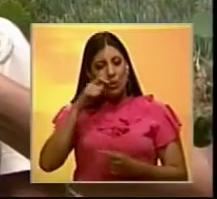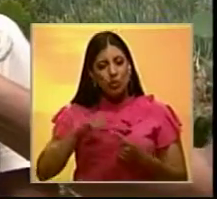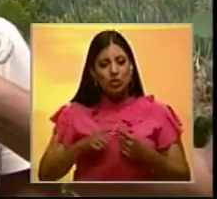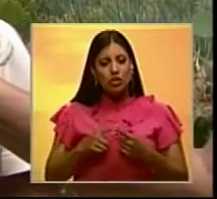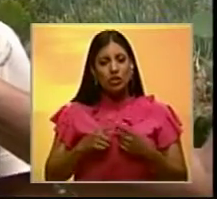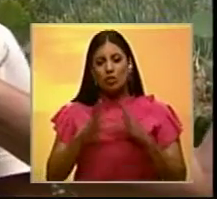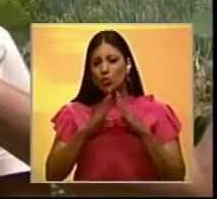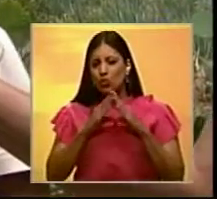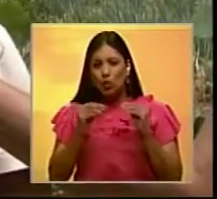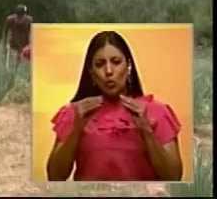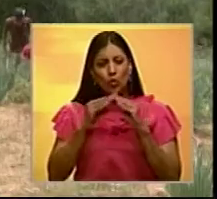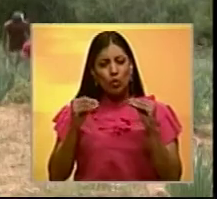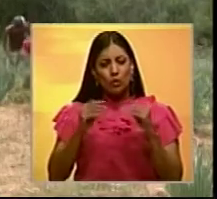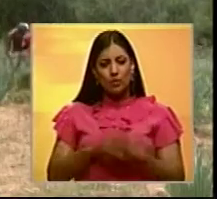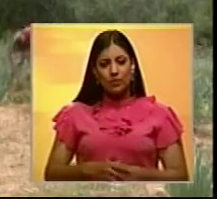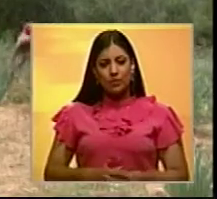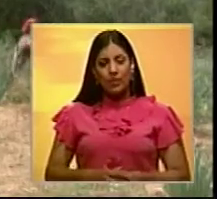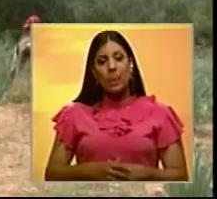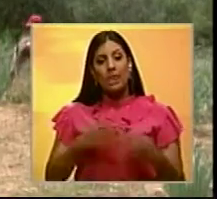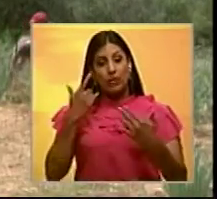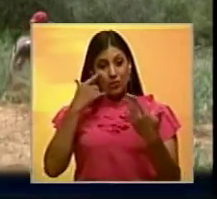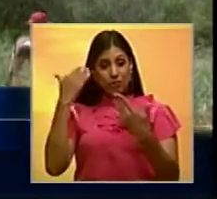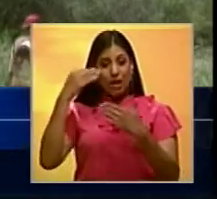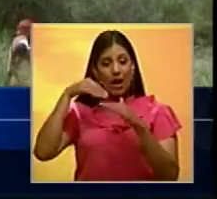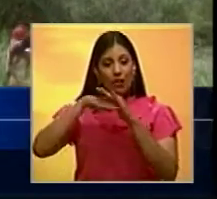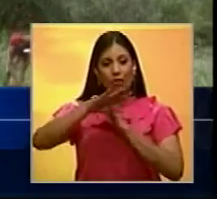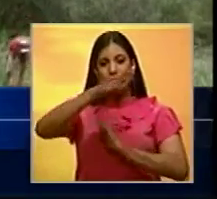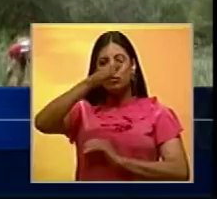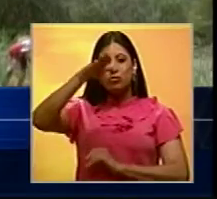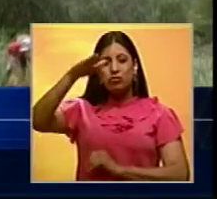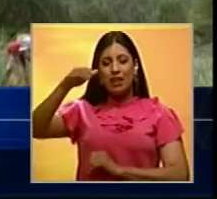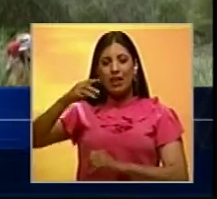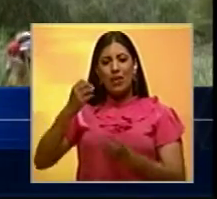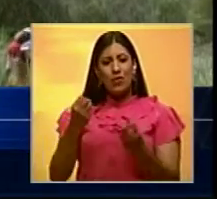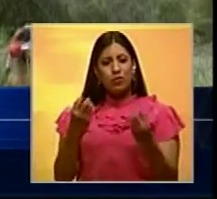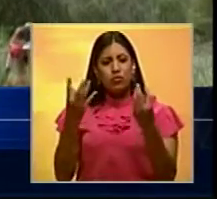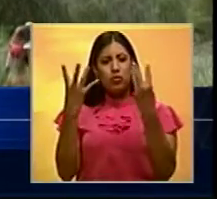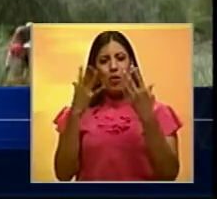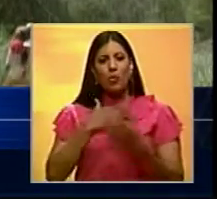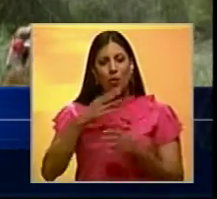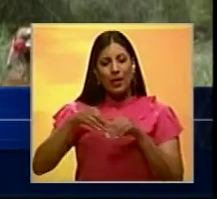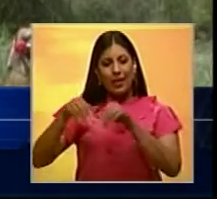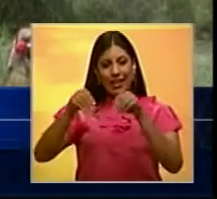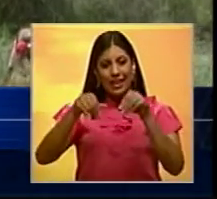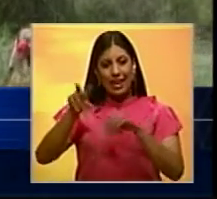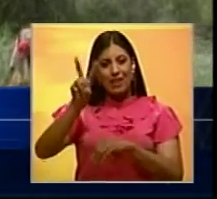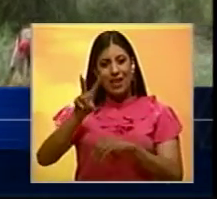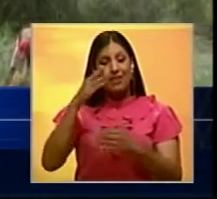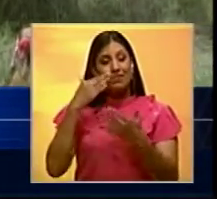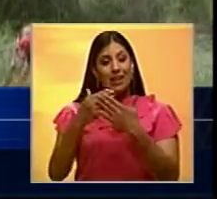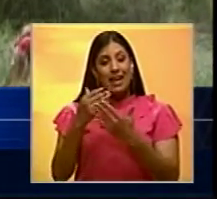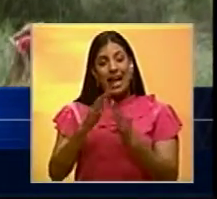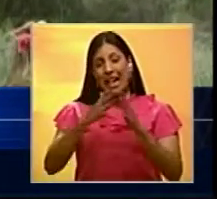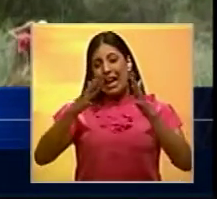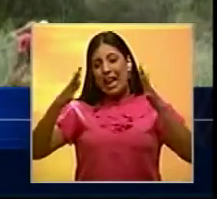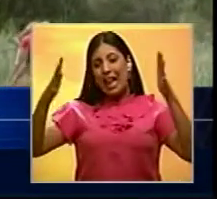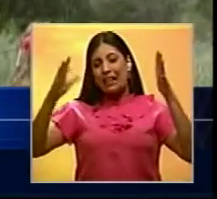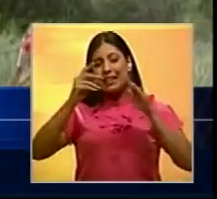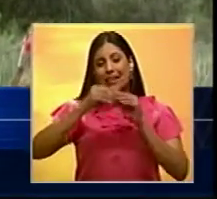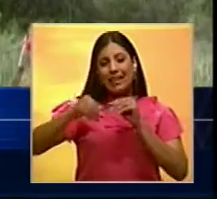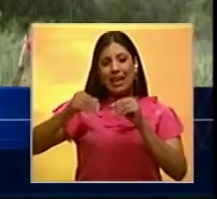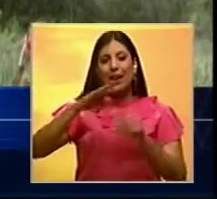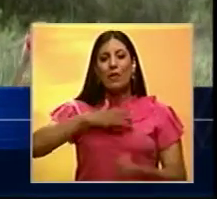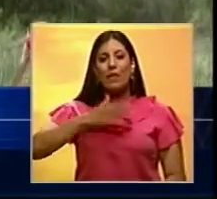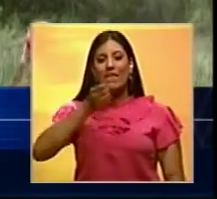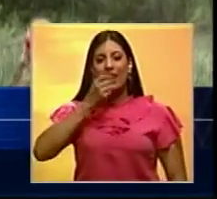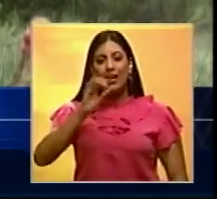cebollín, todo lo que se pueda sembrar. Lo que ustedes observan al fondo es una muestra de la fertilidad del suelo de este país. Grandes extensiones de tierra teñidas